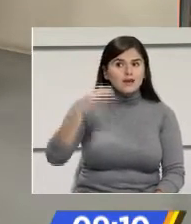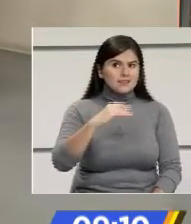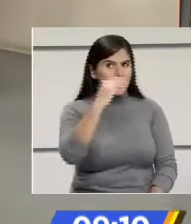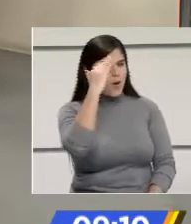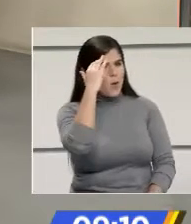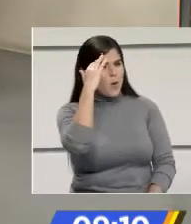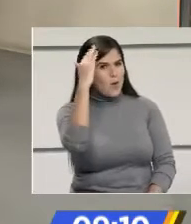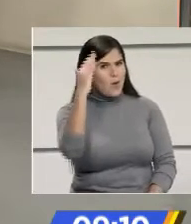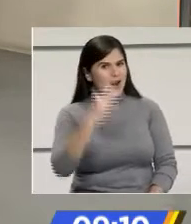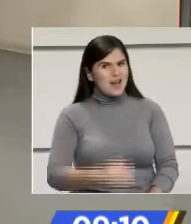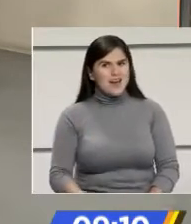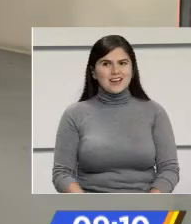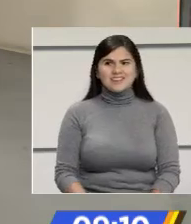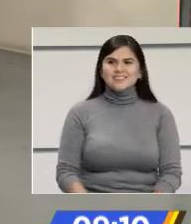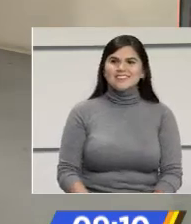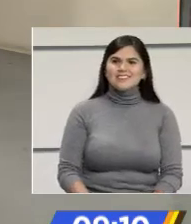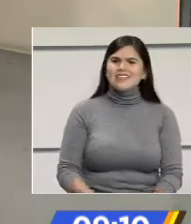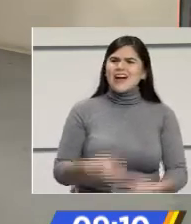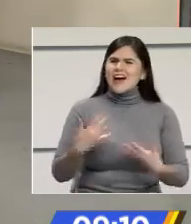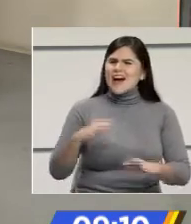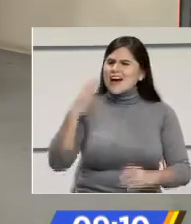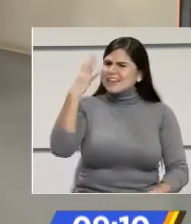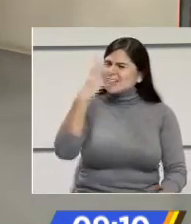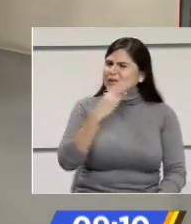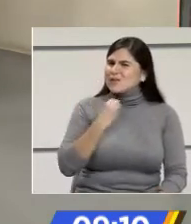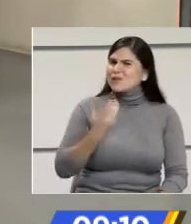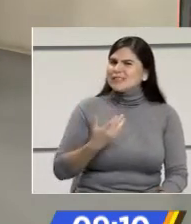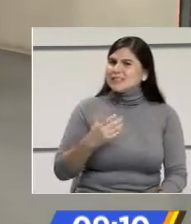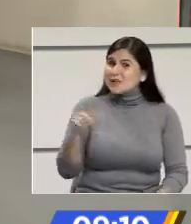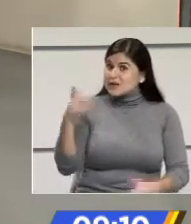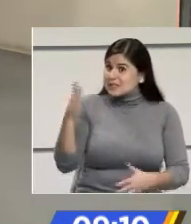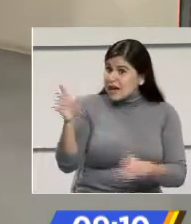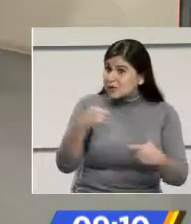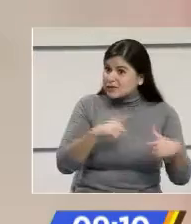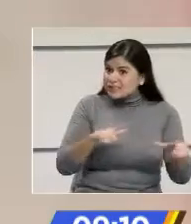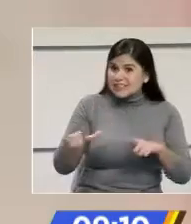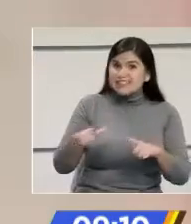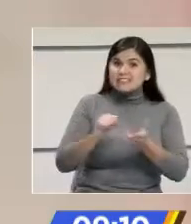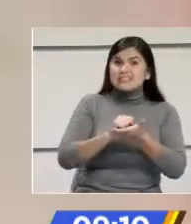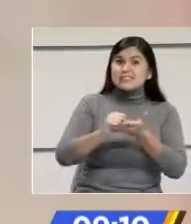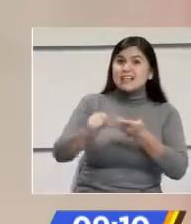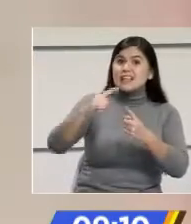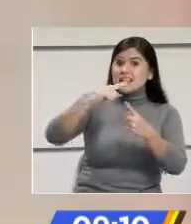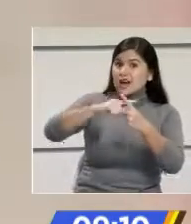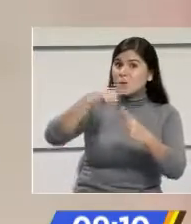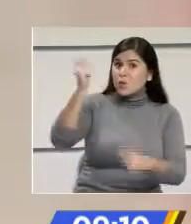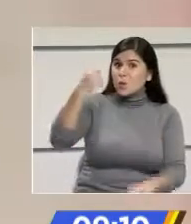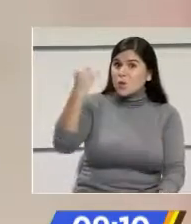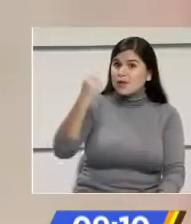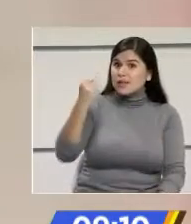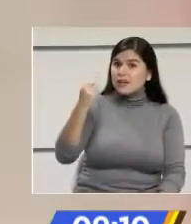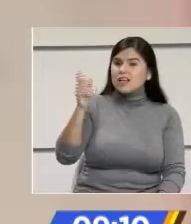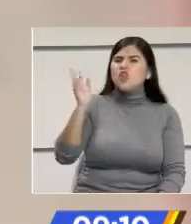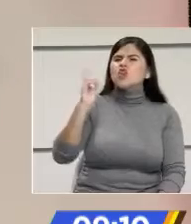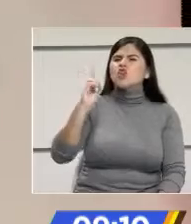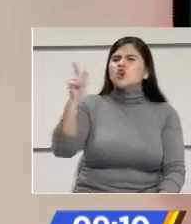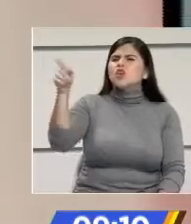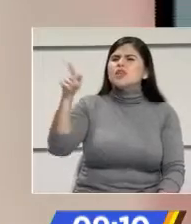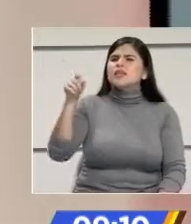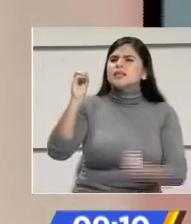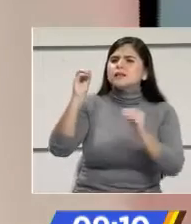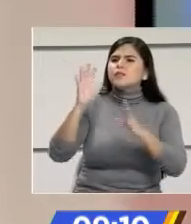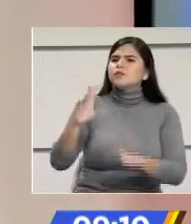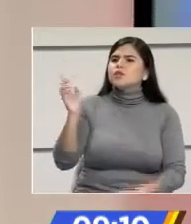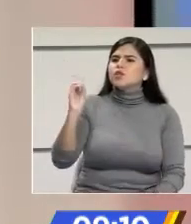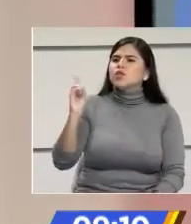Hola, hola. ¿Con quién? Oh, qué bonito. Por allá estamos preparados en la zona de Santa Cruz de Guanacaste. ¿En qué parte estás ubicada?